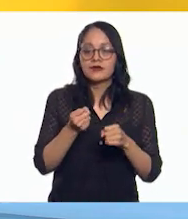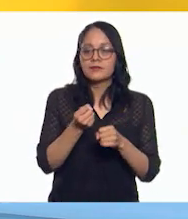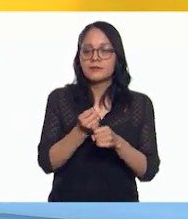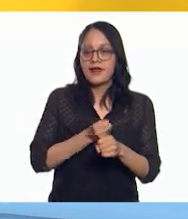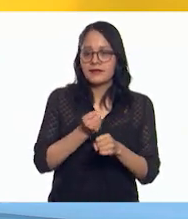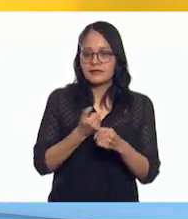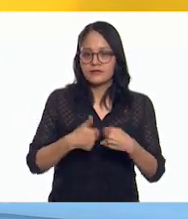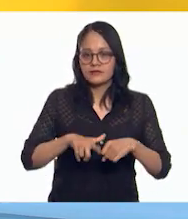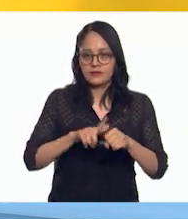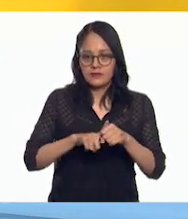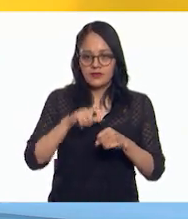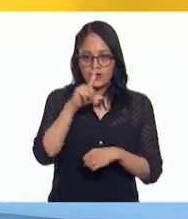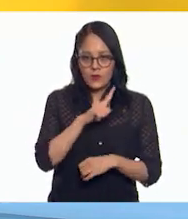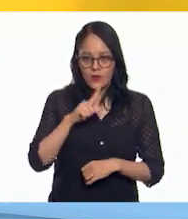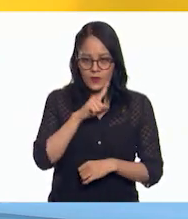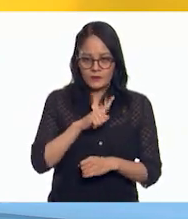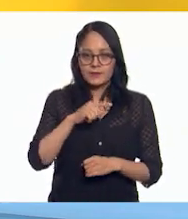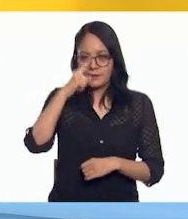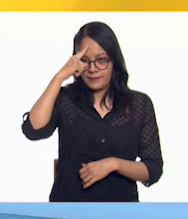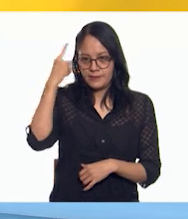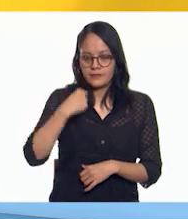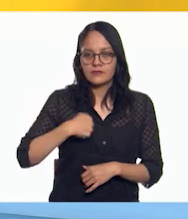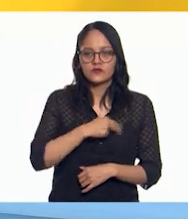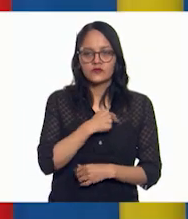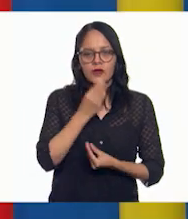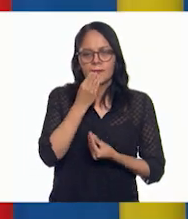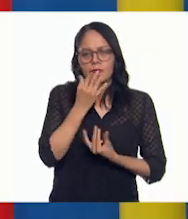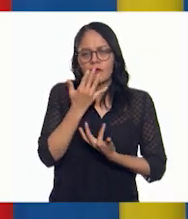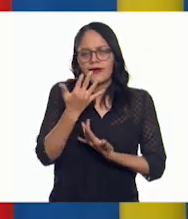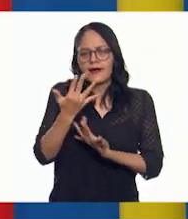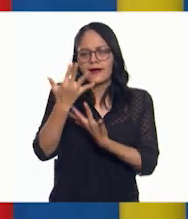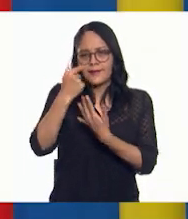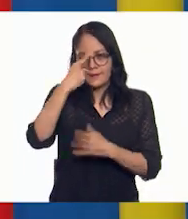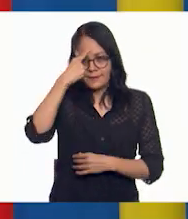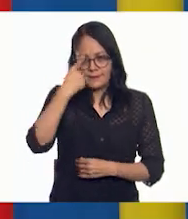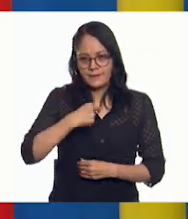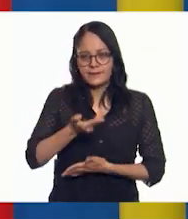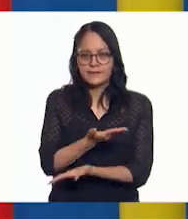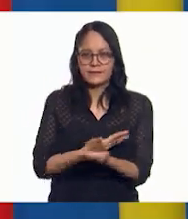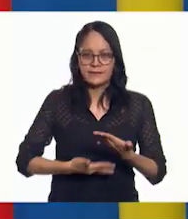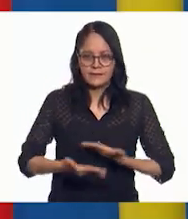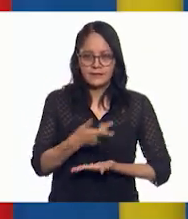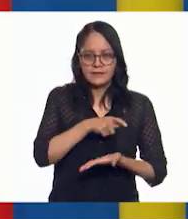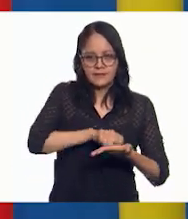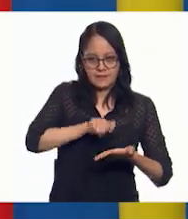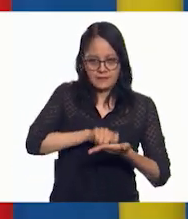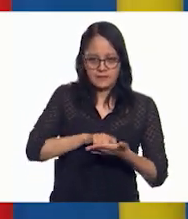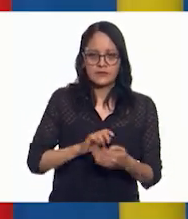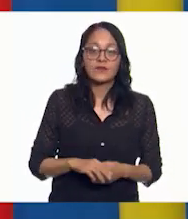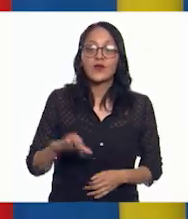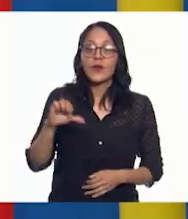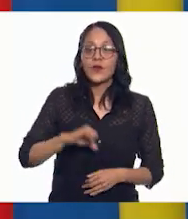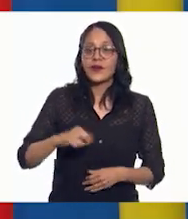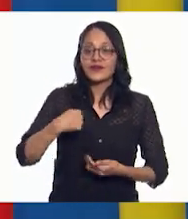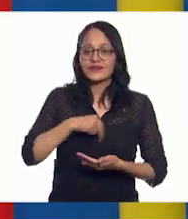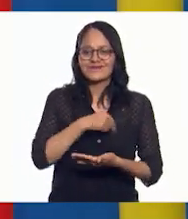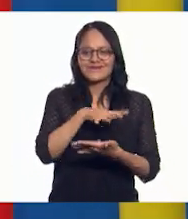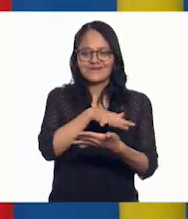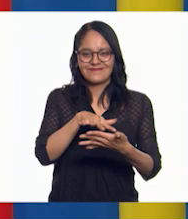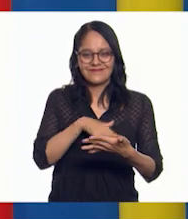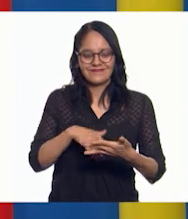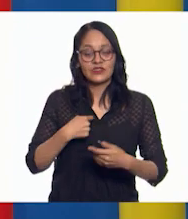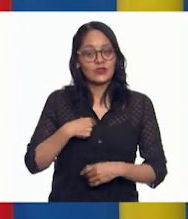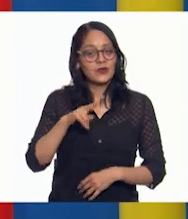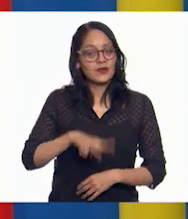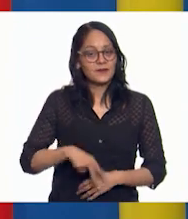lenguaje 13, escribir poemas para compartir. Lo sé muy bien, Gaby. Pues hoy leeré mi poema, razón por la cual me siento